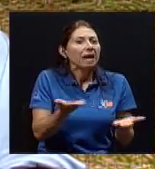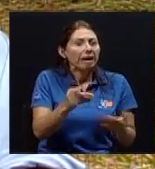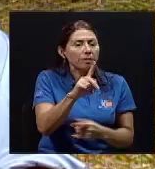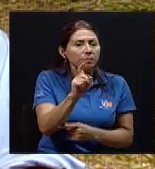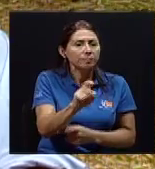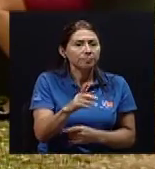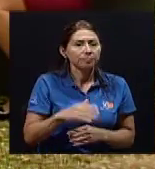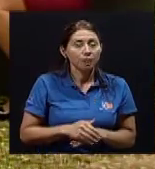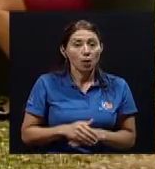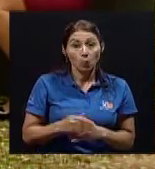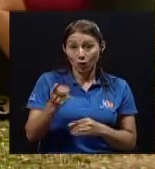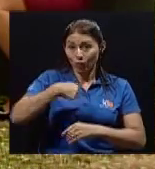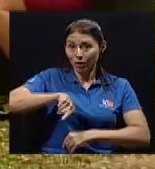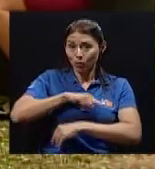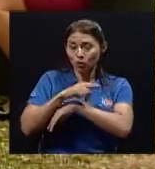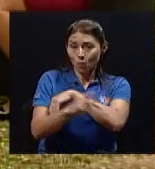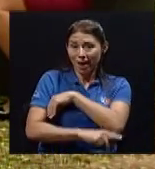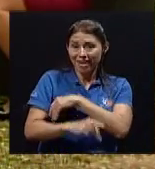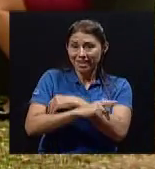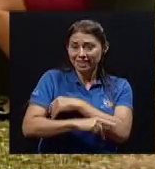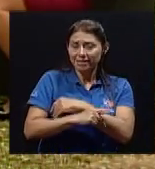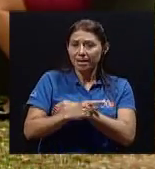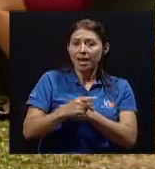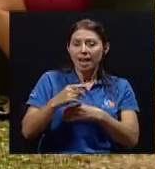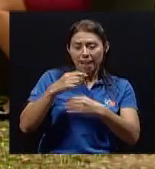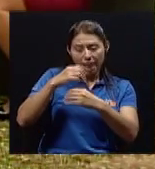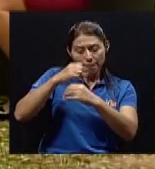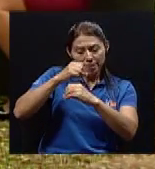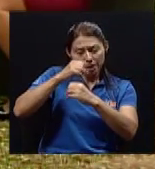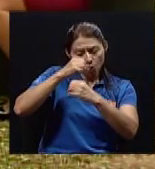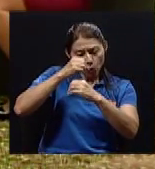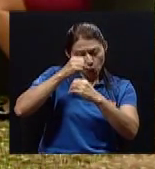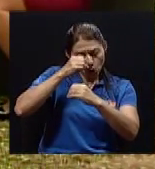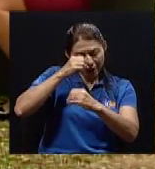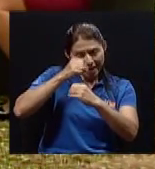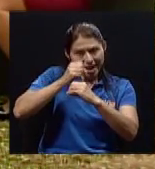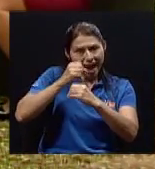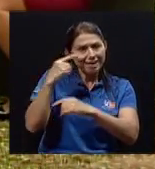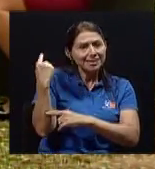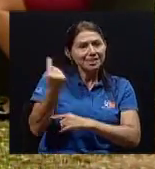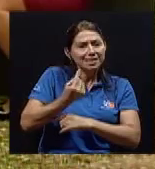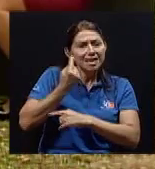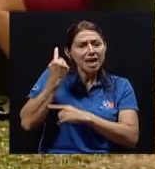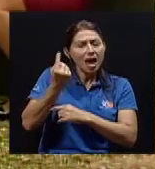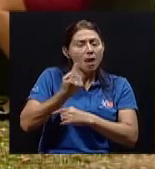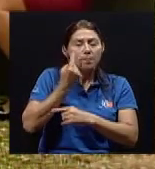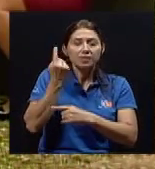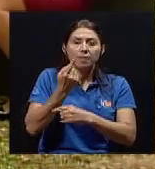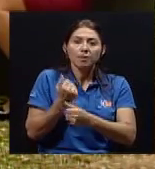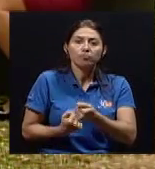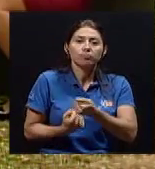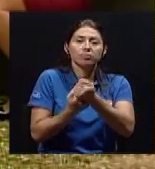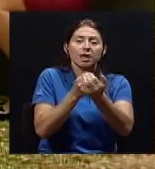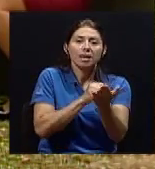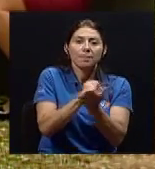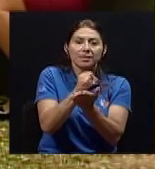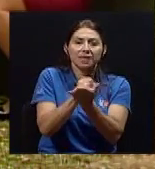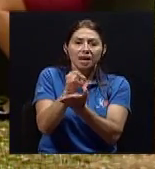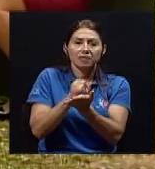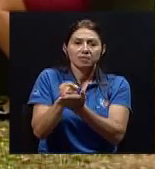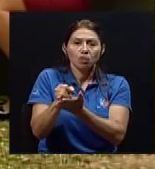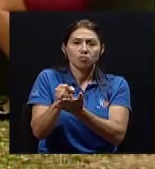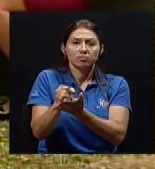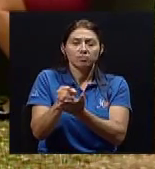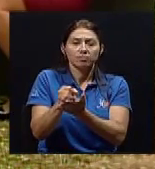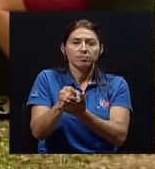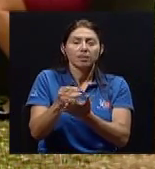la microbiología en nuestro país se ha caracterizado siempre por un gran apoyo a lo que es la investigación. Desde